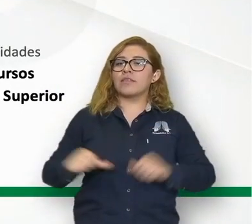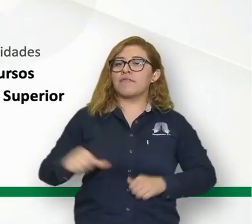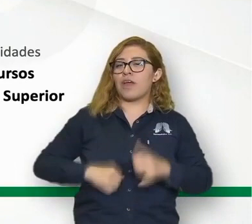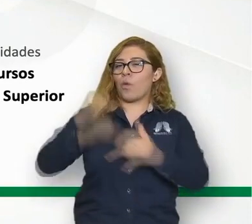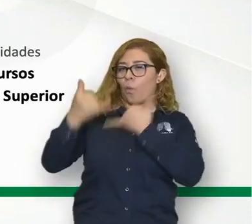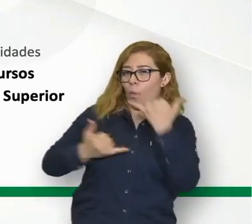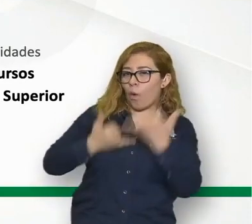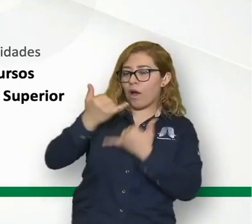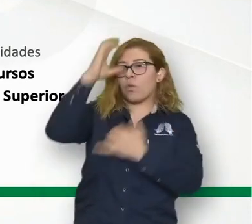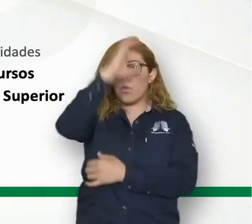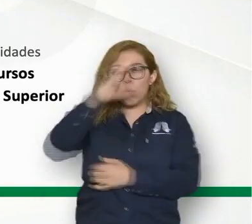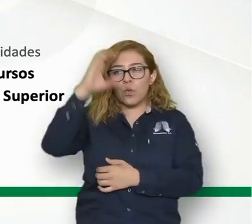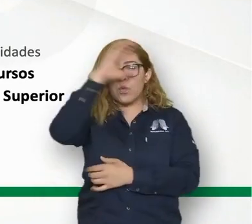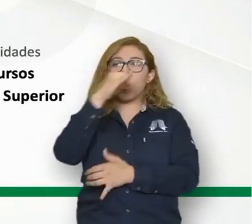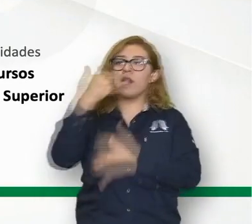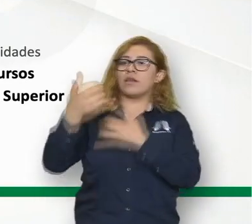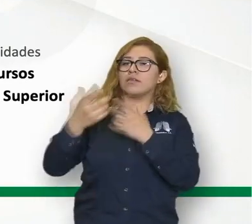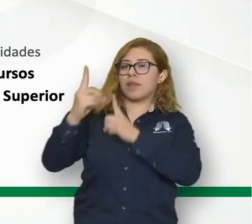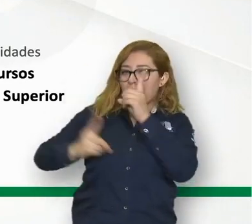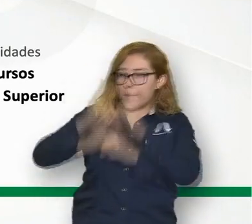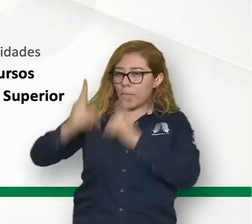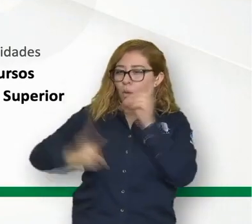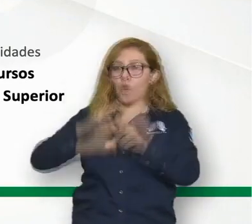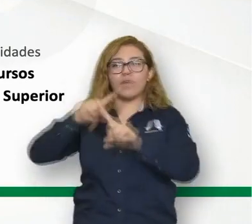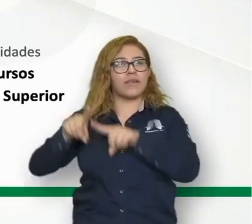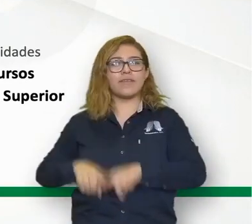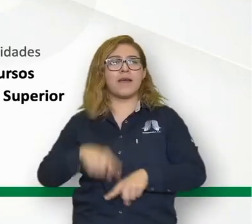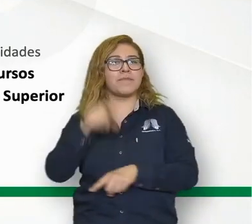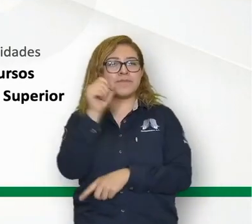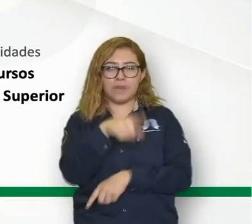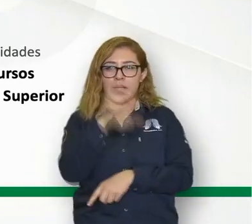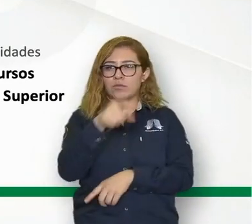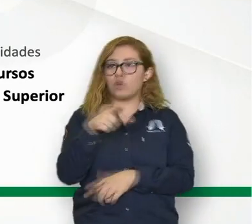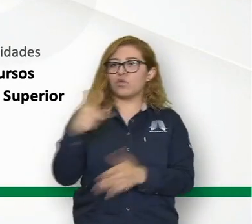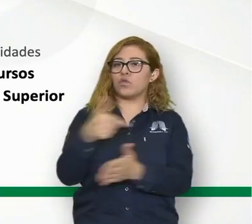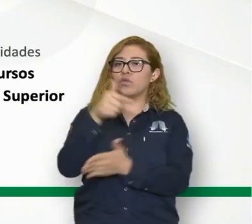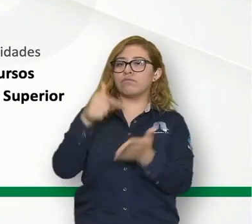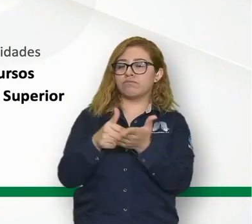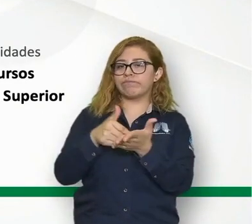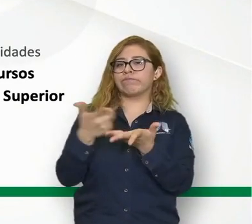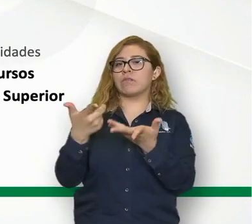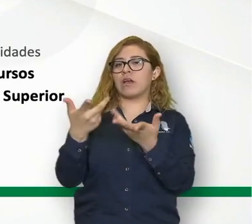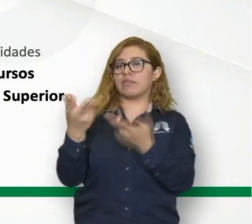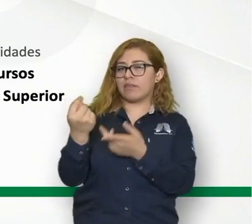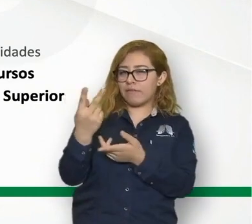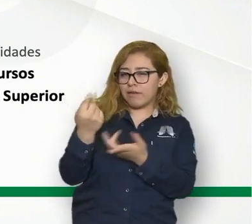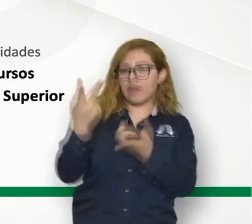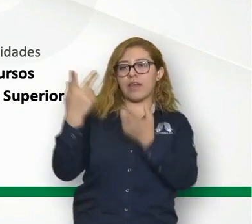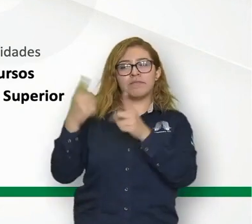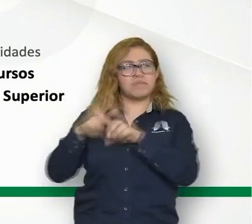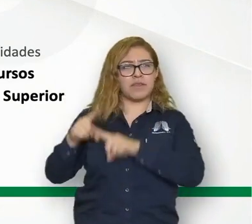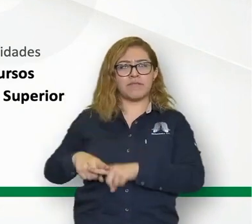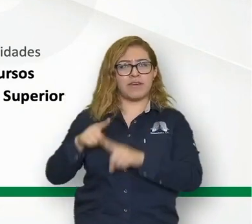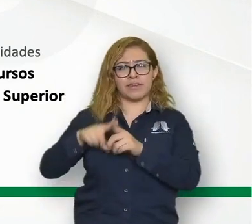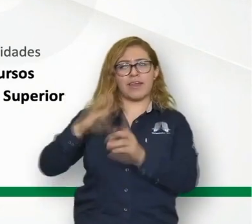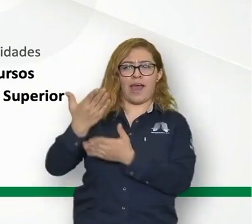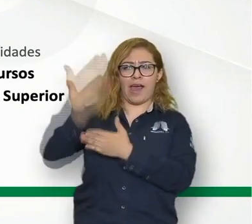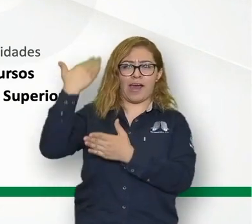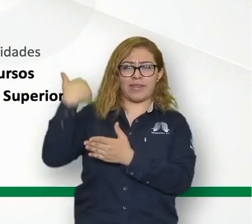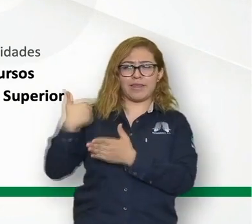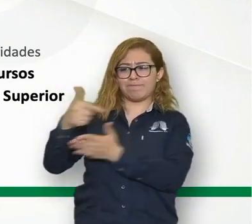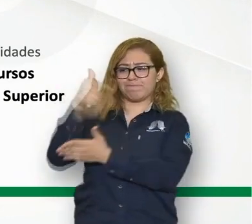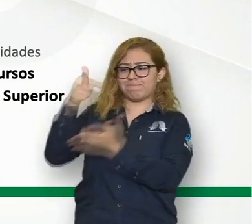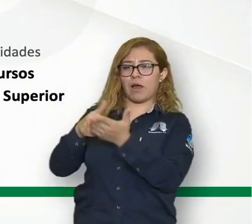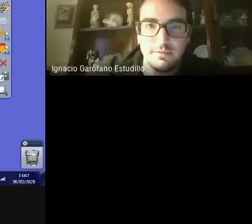lúdicas culturales recreativas en la en los mismos espacios frecuencias y sitios que se utilizaron para la